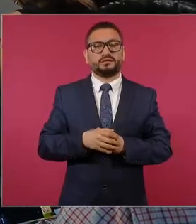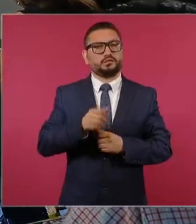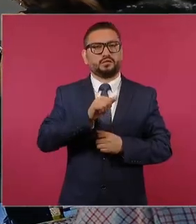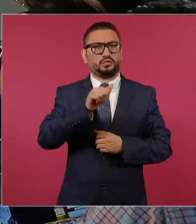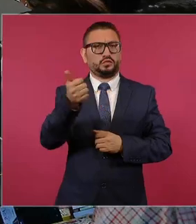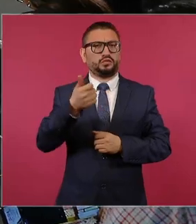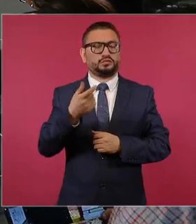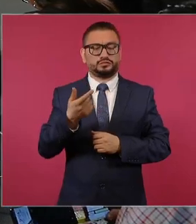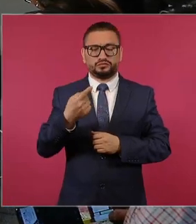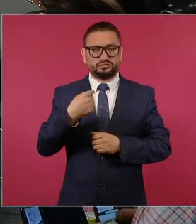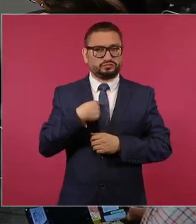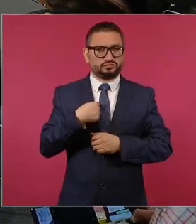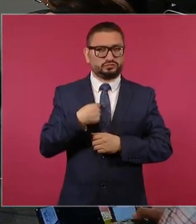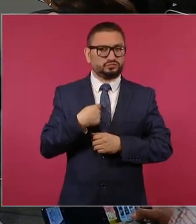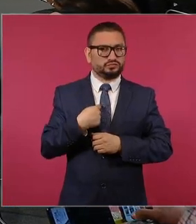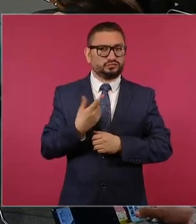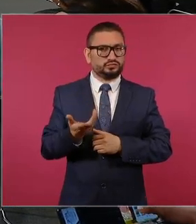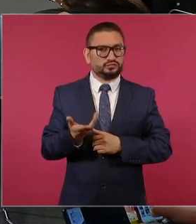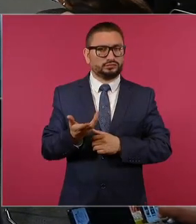yo no